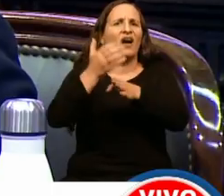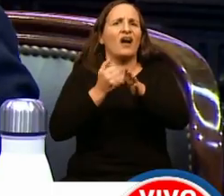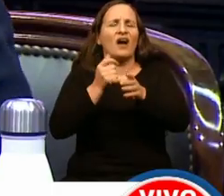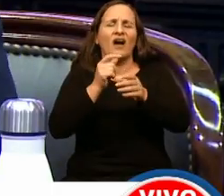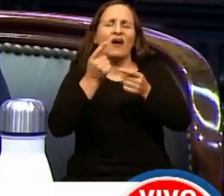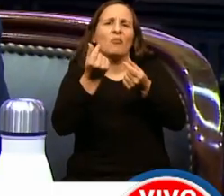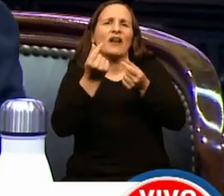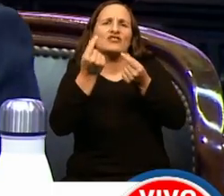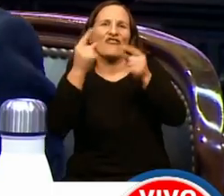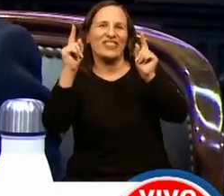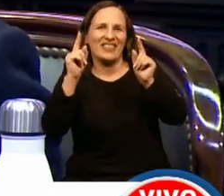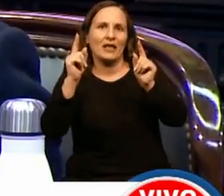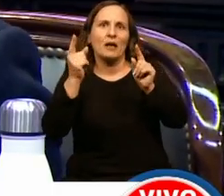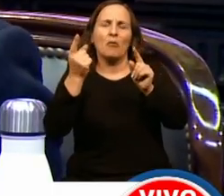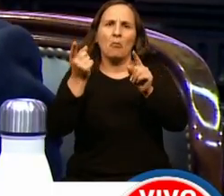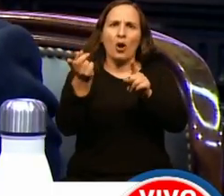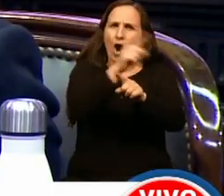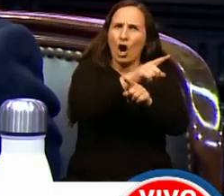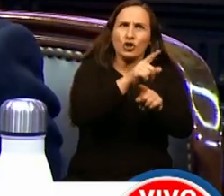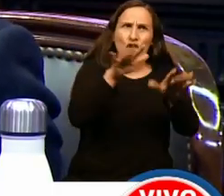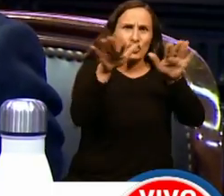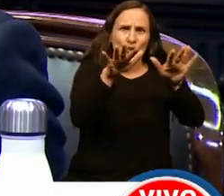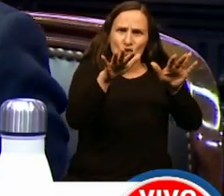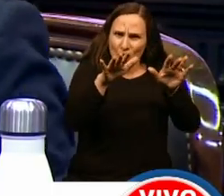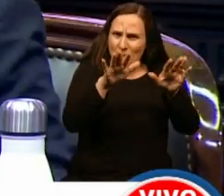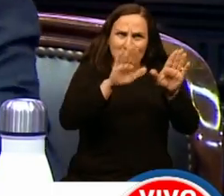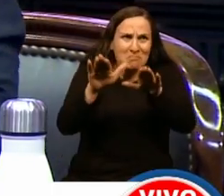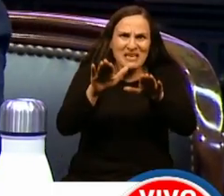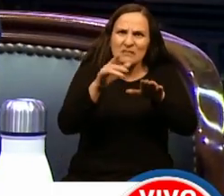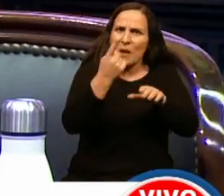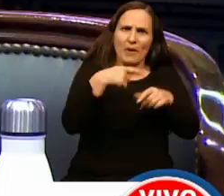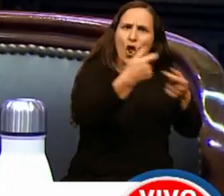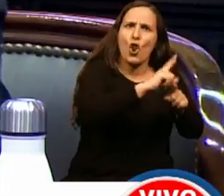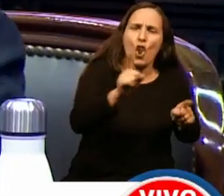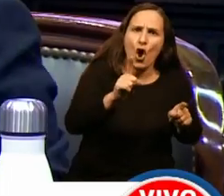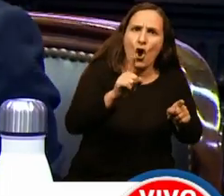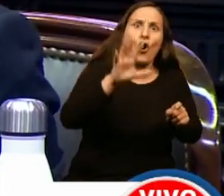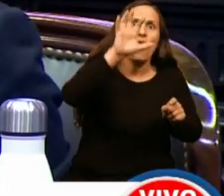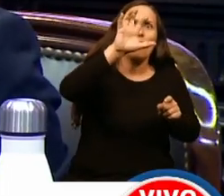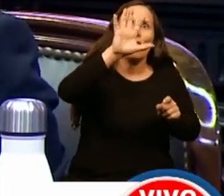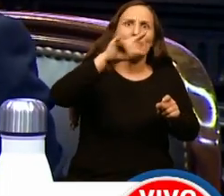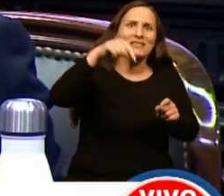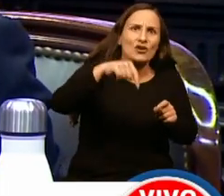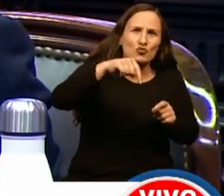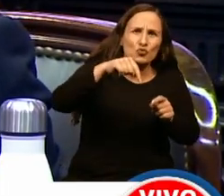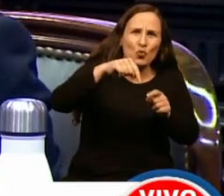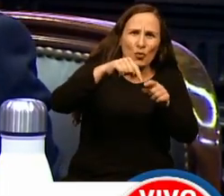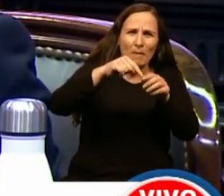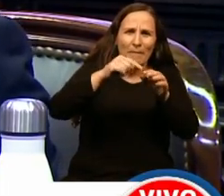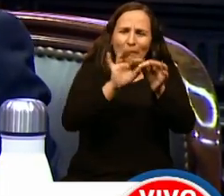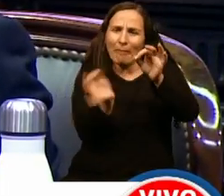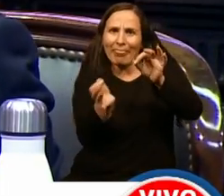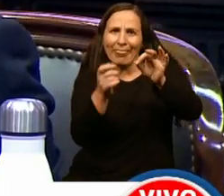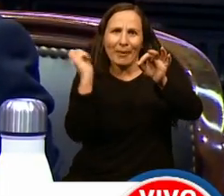diferenciada cuando otros en la misma situación no lo tenían e inclusive el sur de la provincia limitando con la pampa